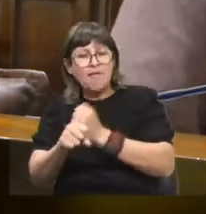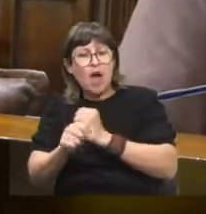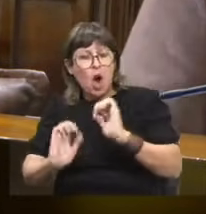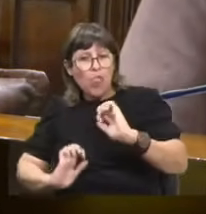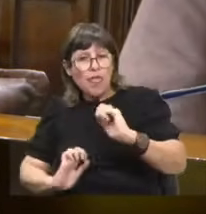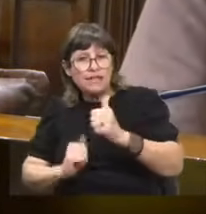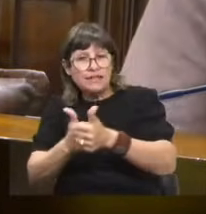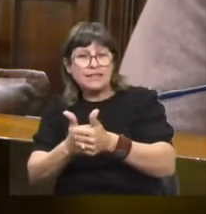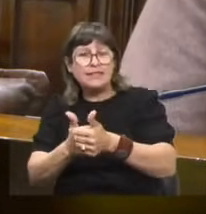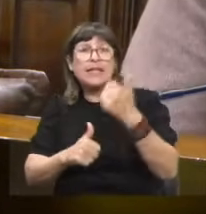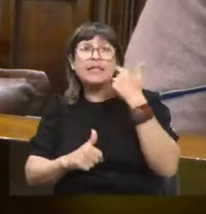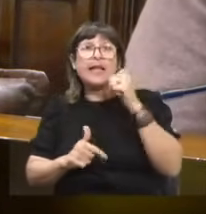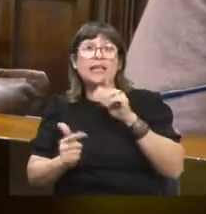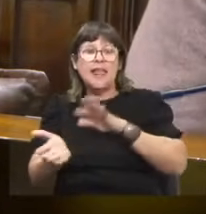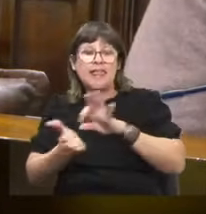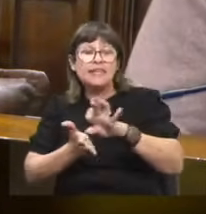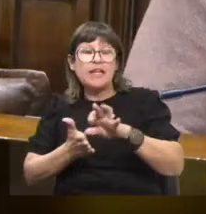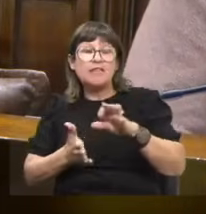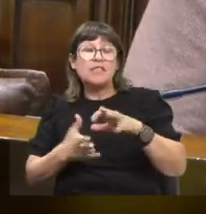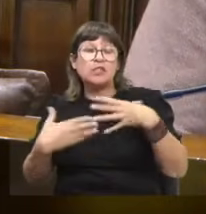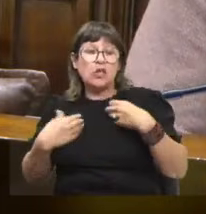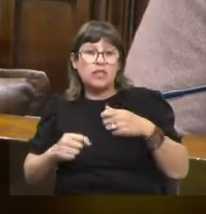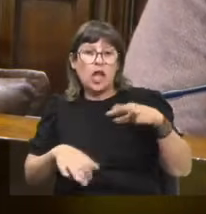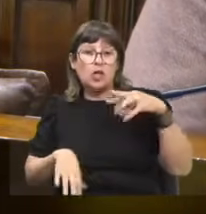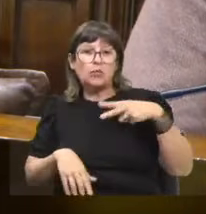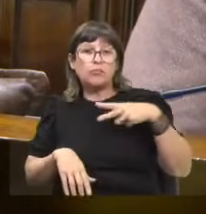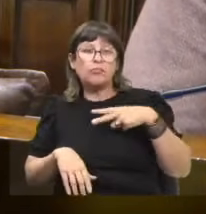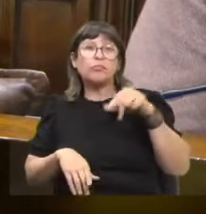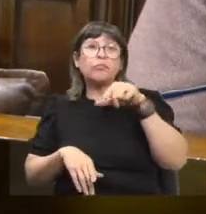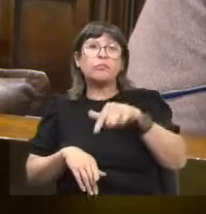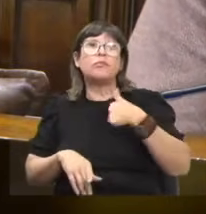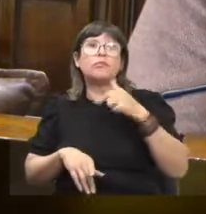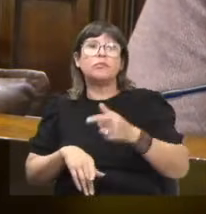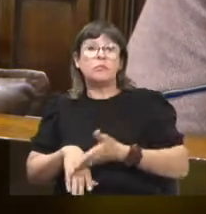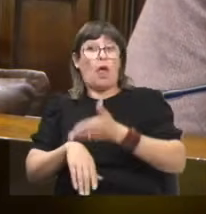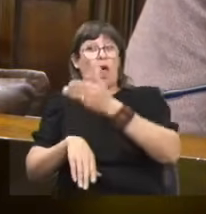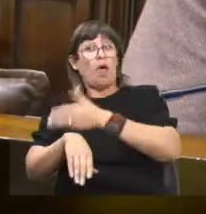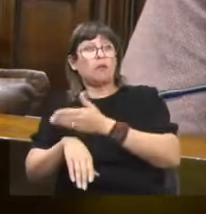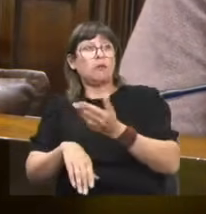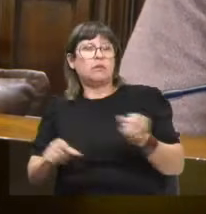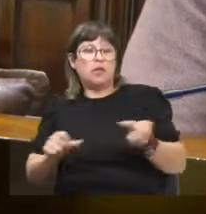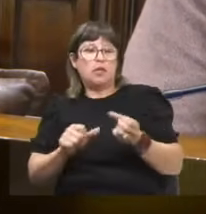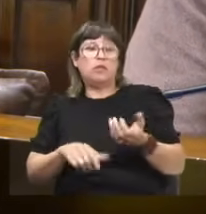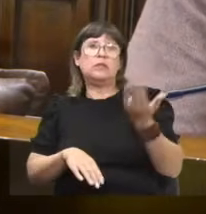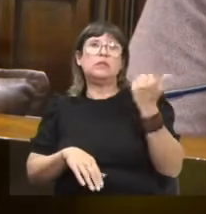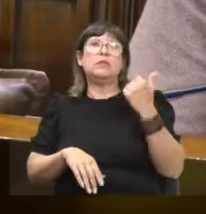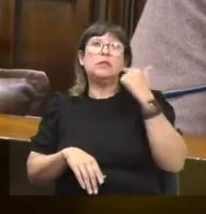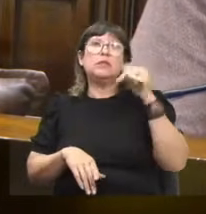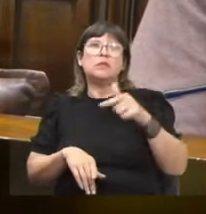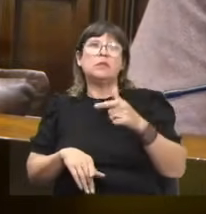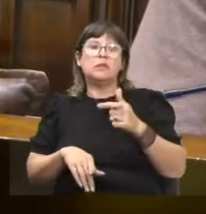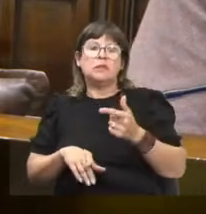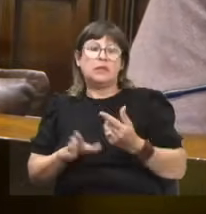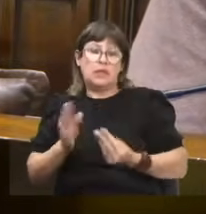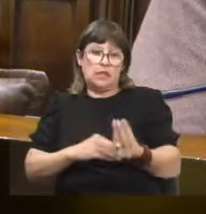asistencial de los prestadores de salud que desempeñaba con anterioridad a su